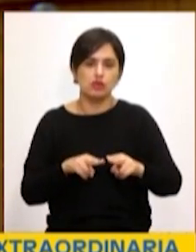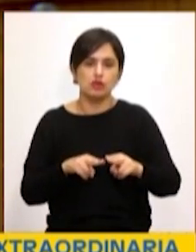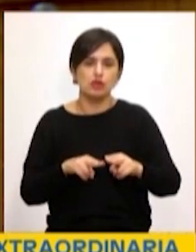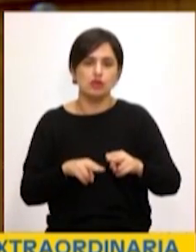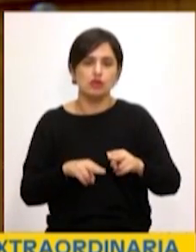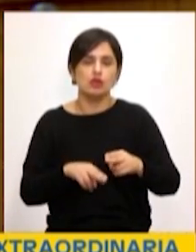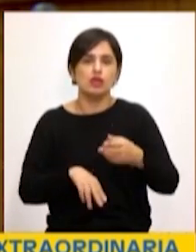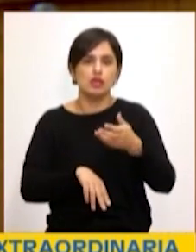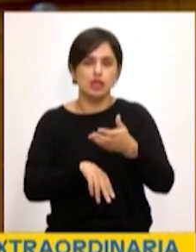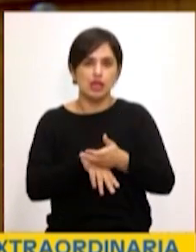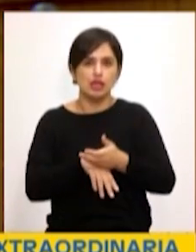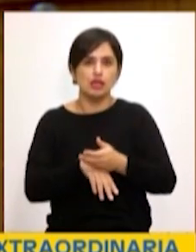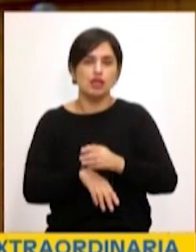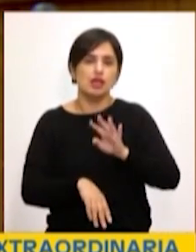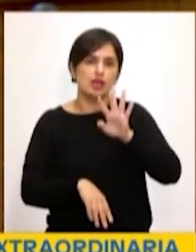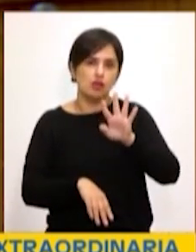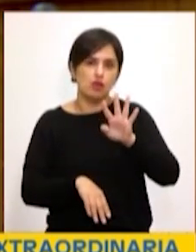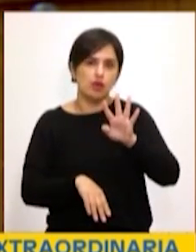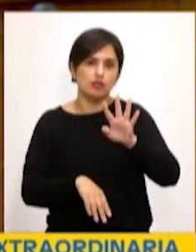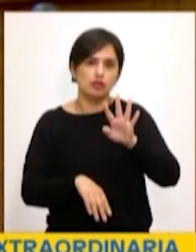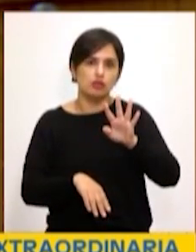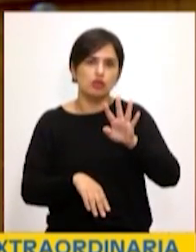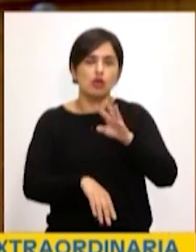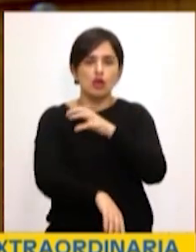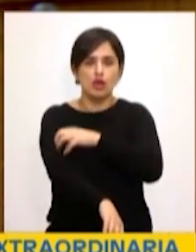16 regiones de nuestro país votamos a favor presidente Muchas gracias